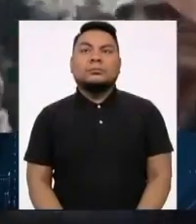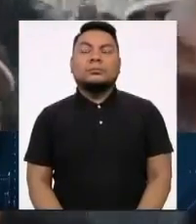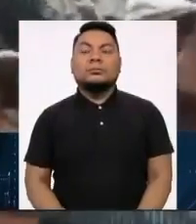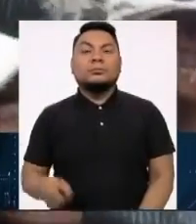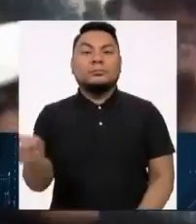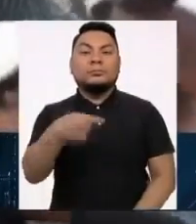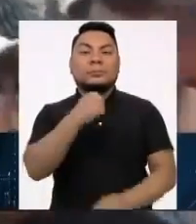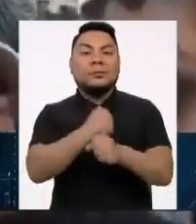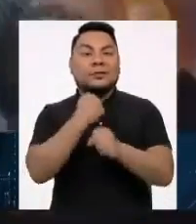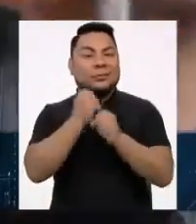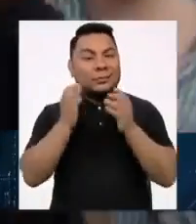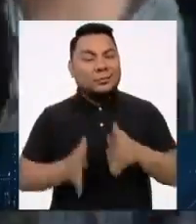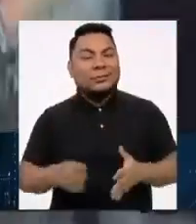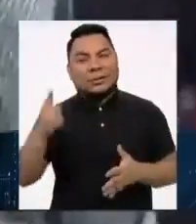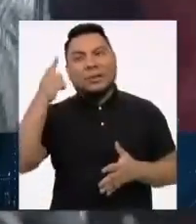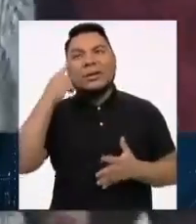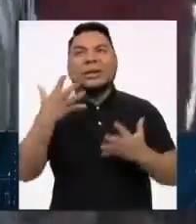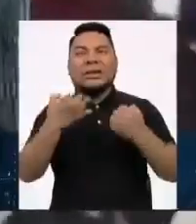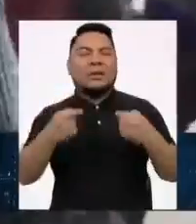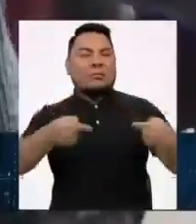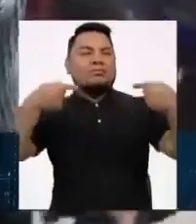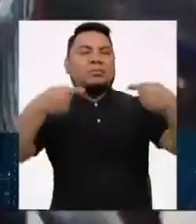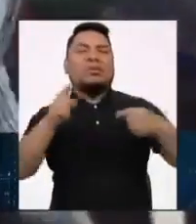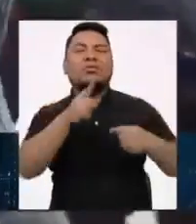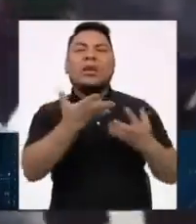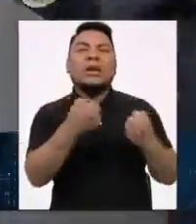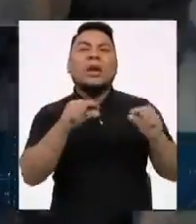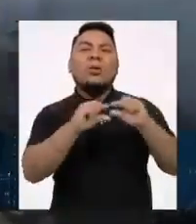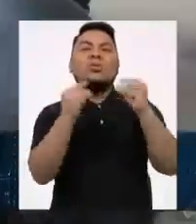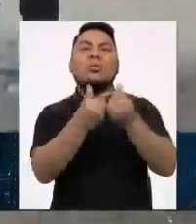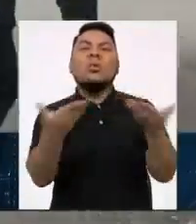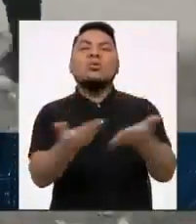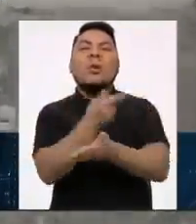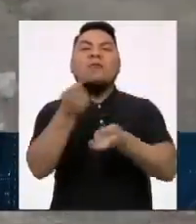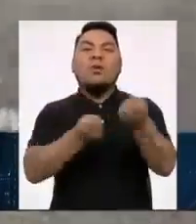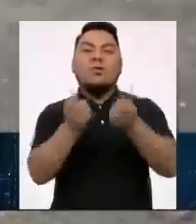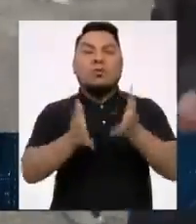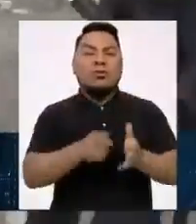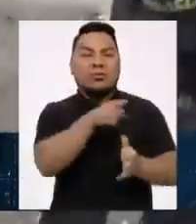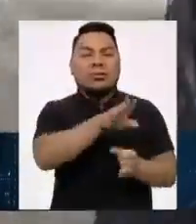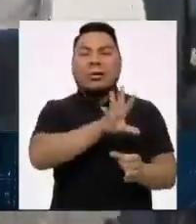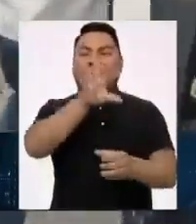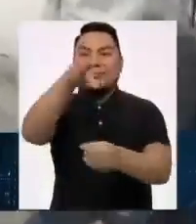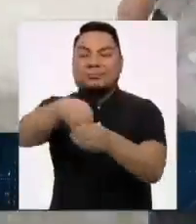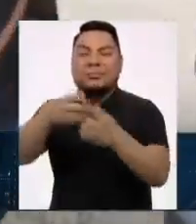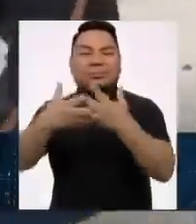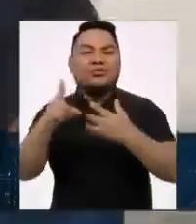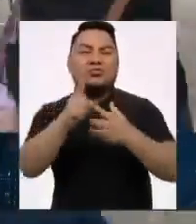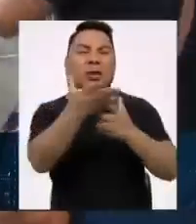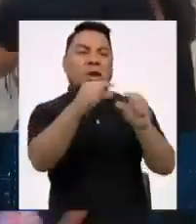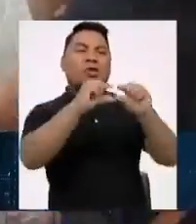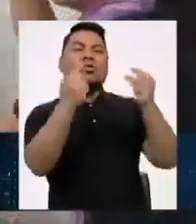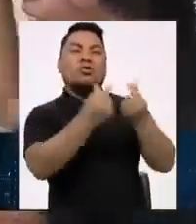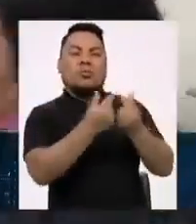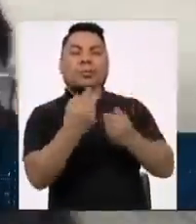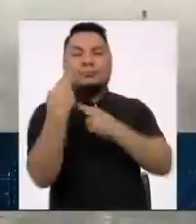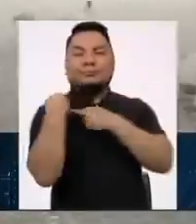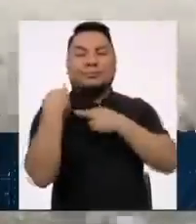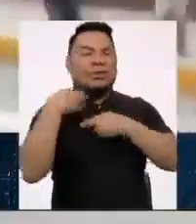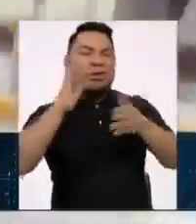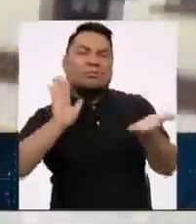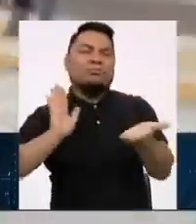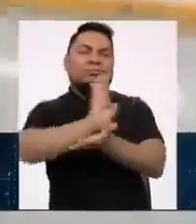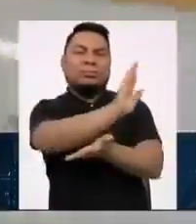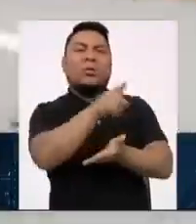Los trabajadores intentaron frustrar la reinstalación de los administradores judiciales de la azucarera Tumán, vinculados a la empresa